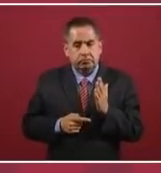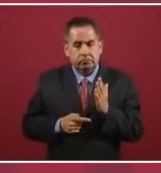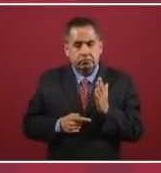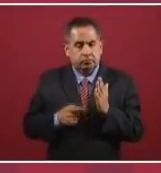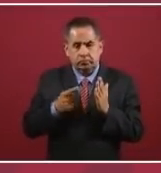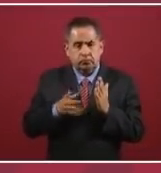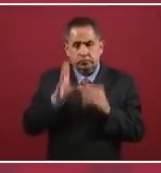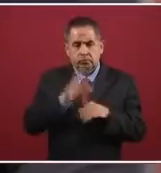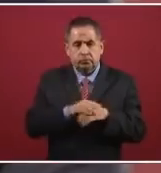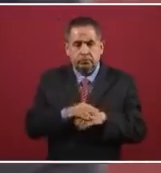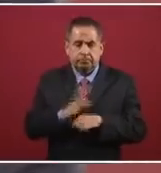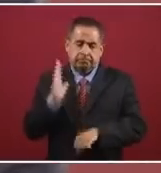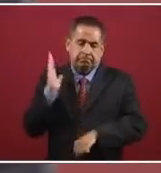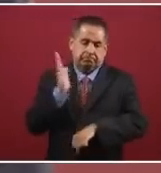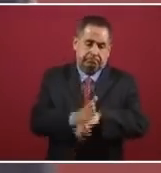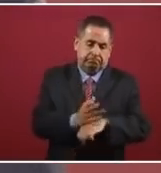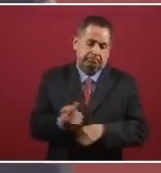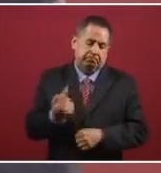permite la pena de muerte.